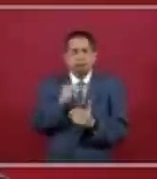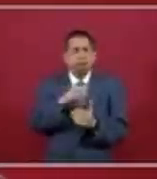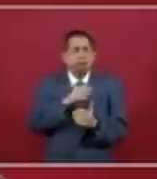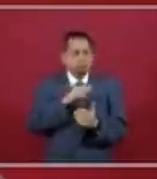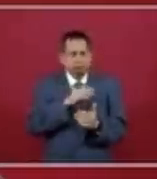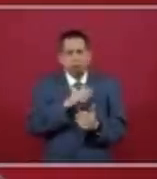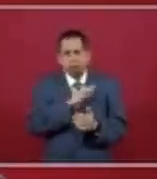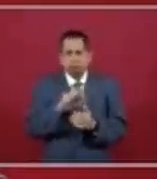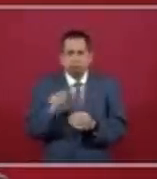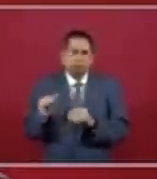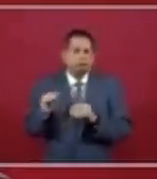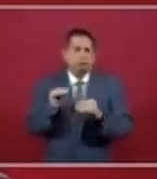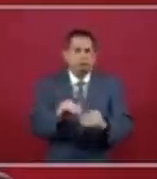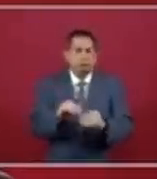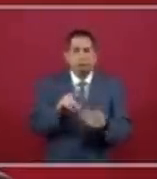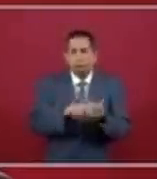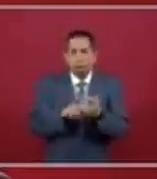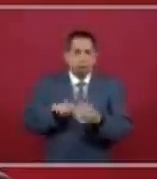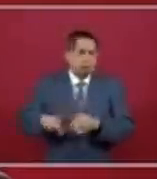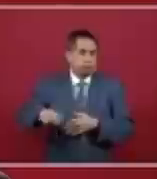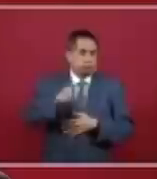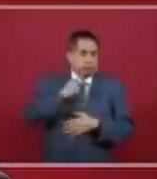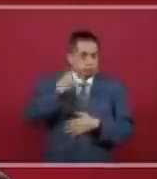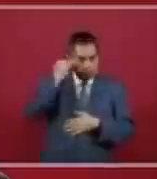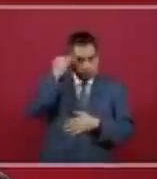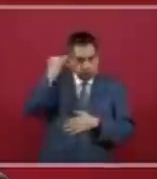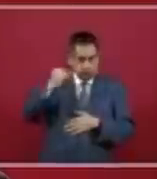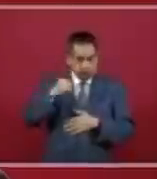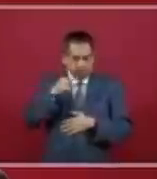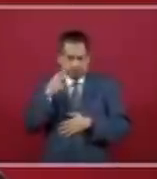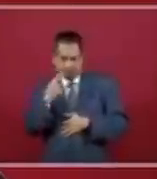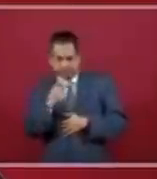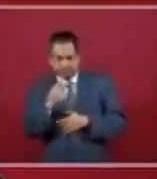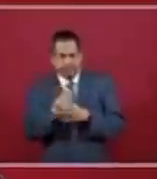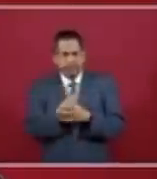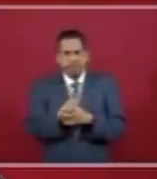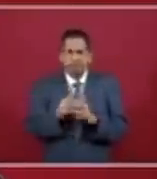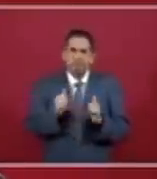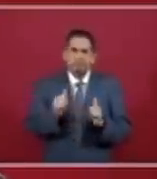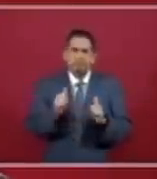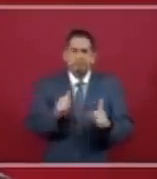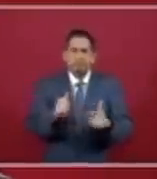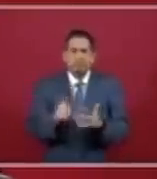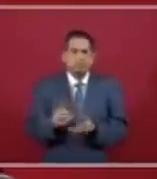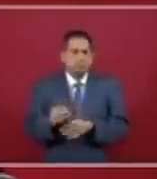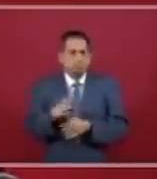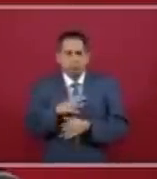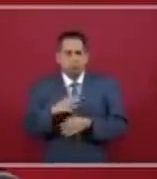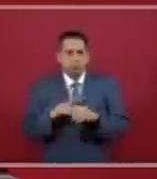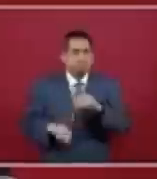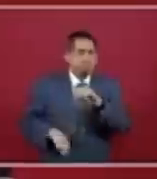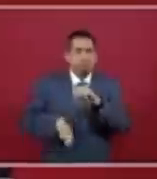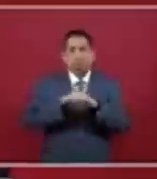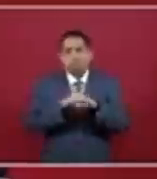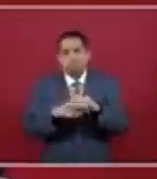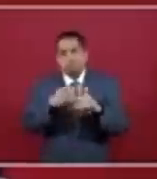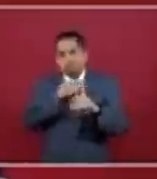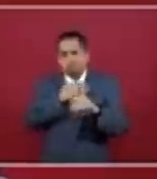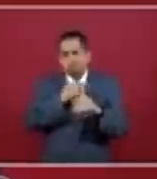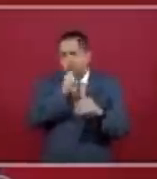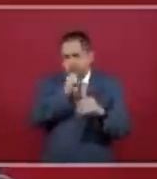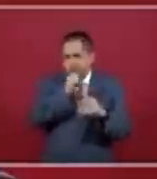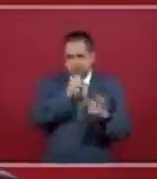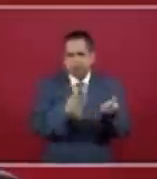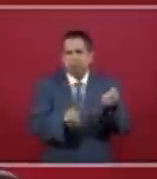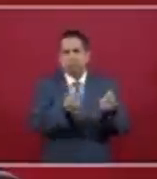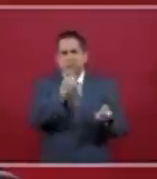una política y una estabilidad a pesar de que no han llegado al tope de la